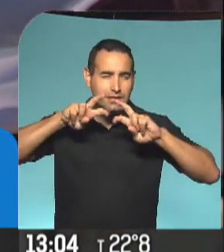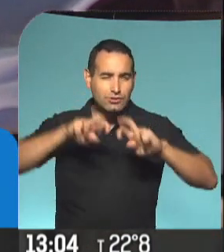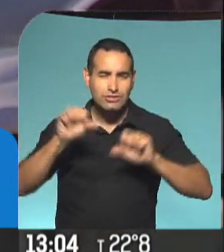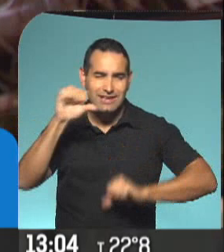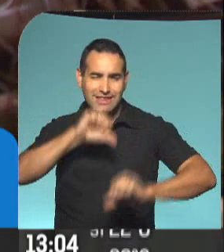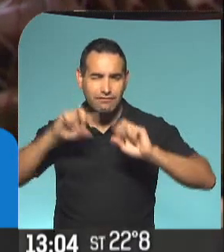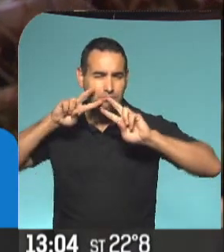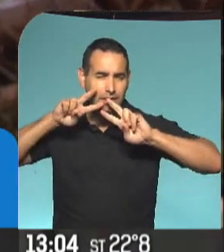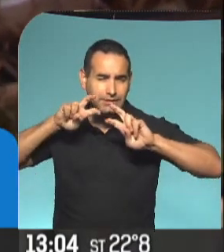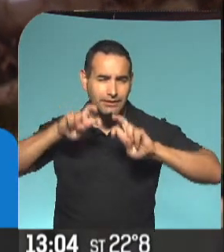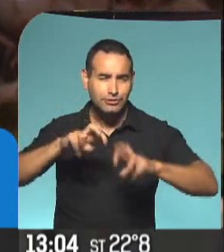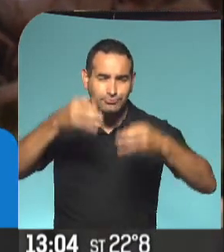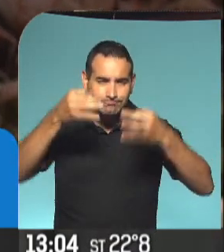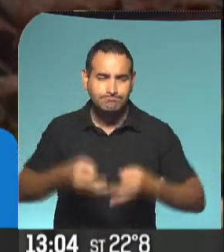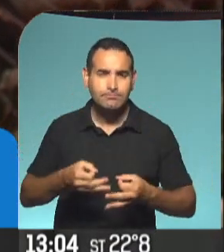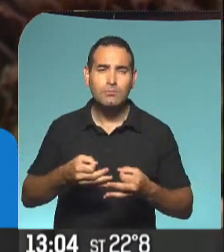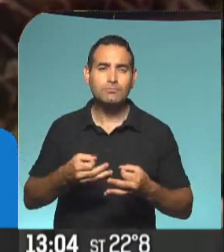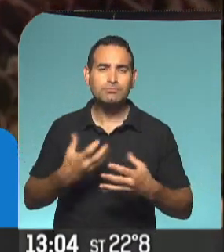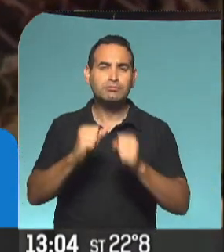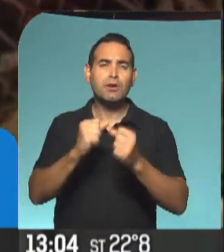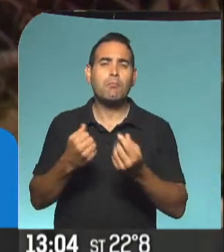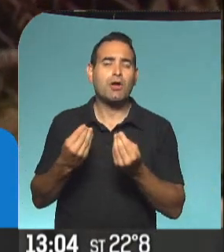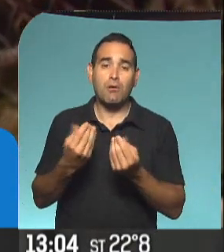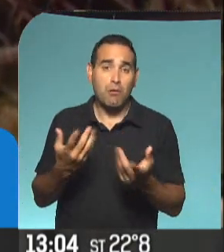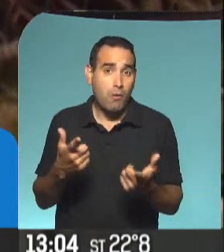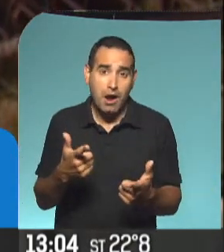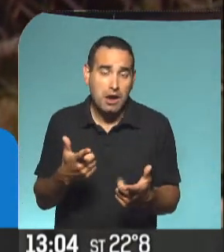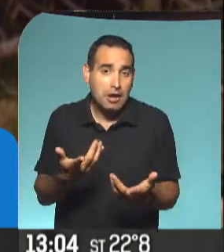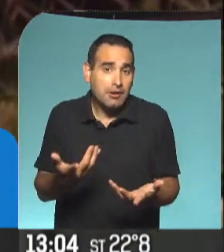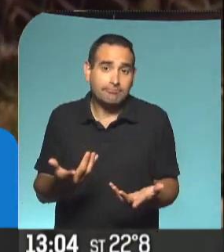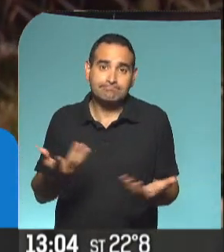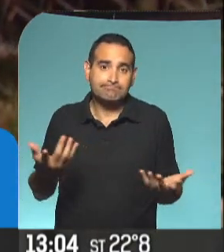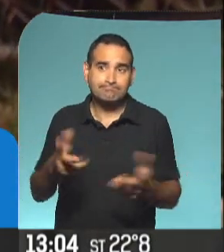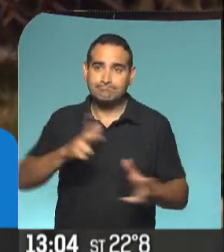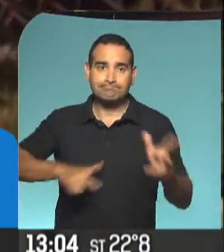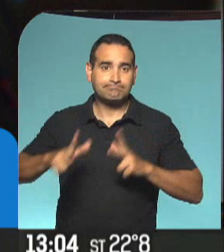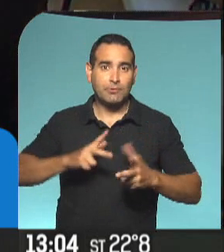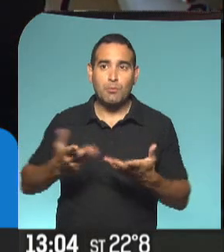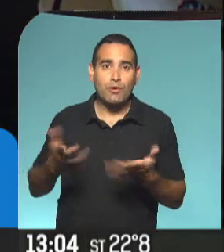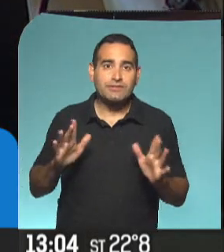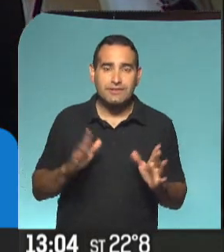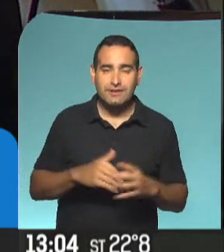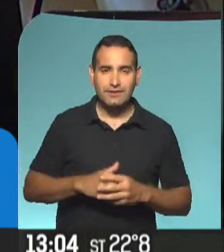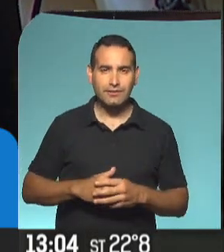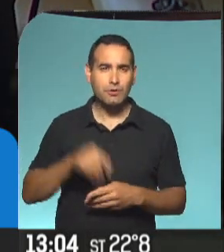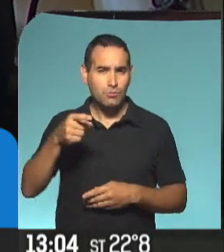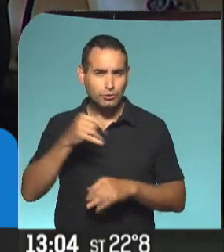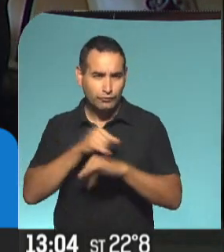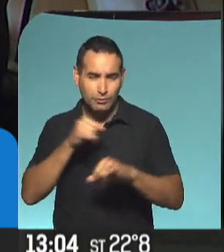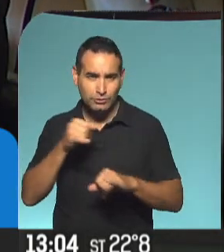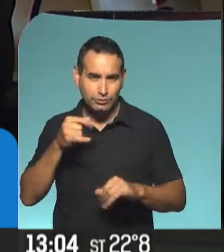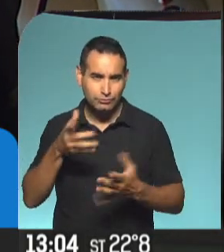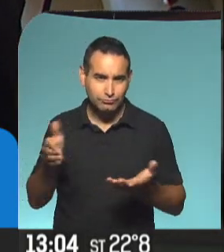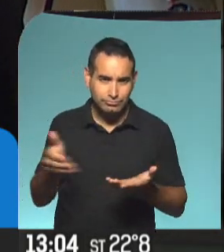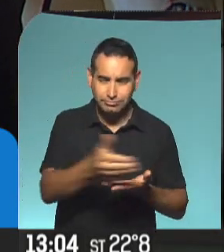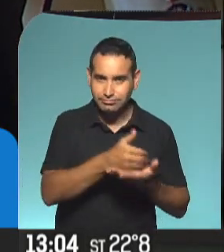científica que determine qué es lo que pasó, prácticamente todo es posible. Vos con lo que recolectaste, con toda la información, porque aparte era tu hijo, supongo que